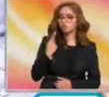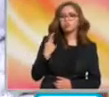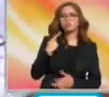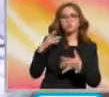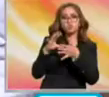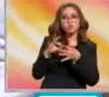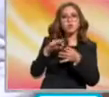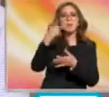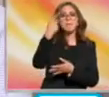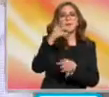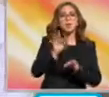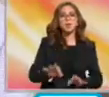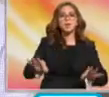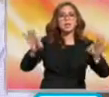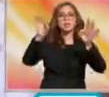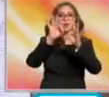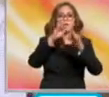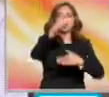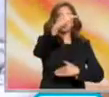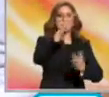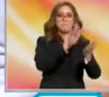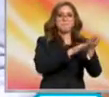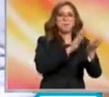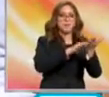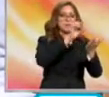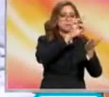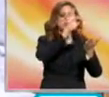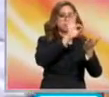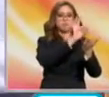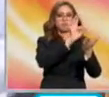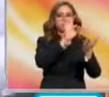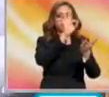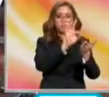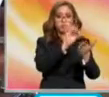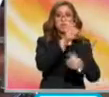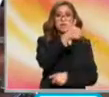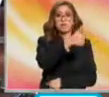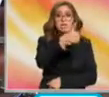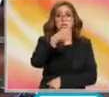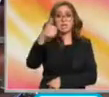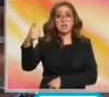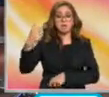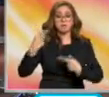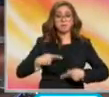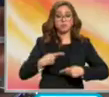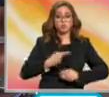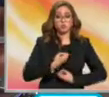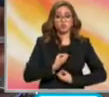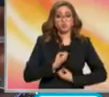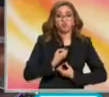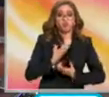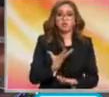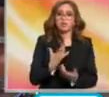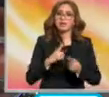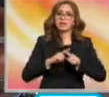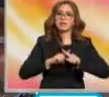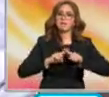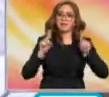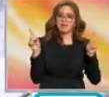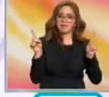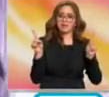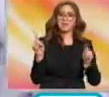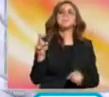en la partitura menos lo esencial, Totalmente. que es la interpretación. Exactamente. Y cada interpretación la hace distinta. Claro. Totalmente, Juan. Eso es lo encantador.